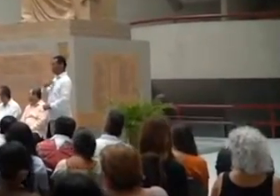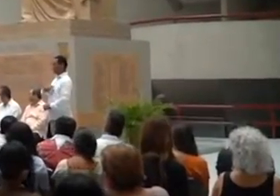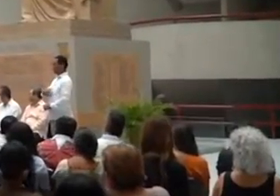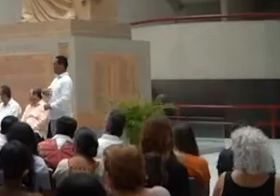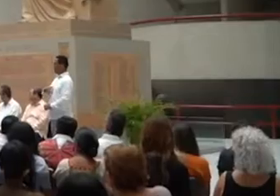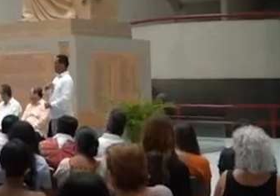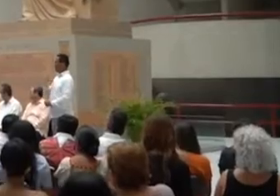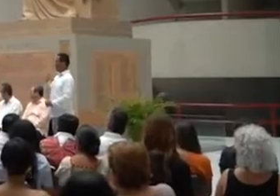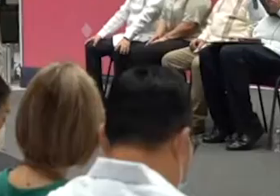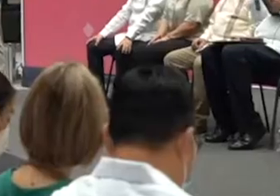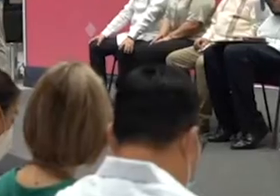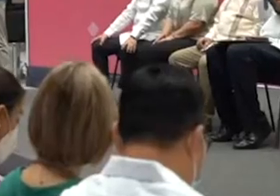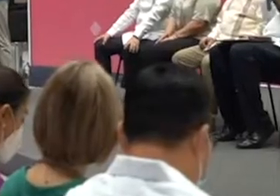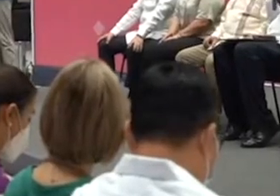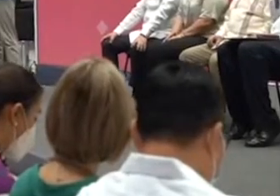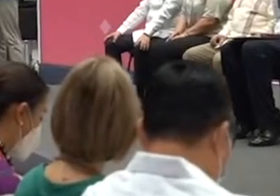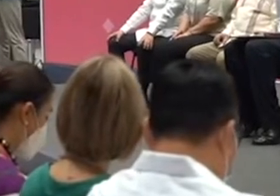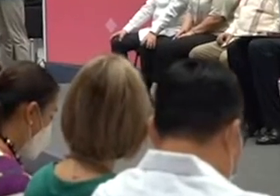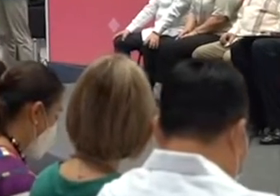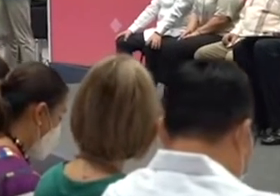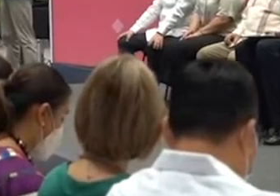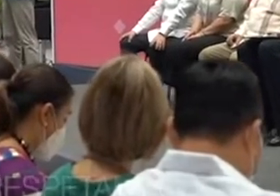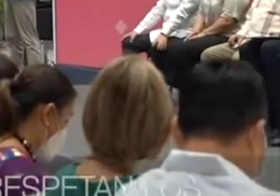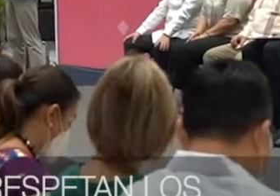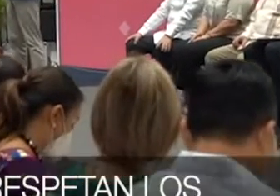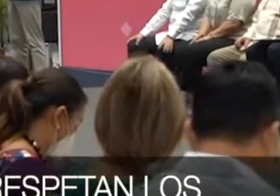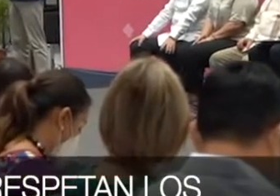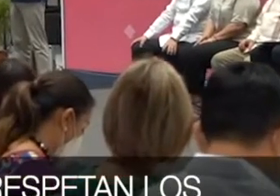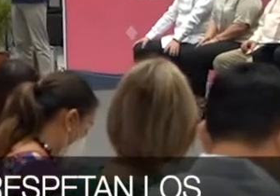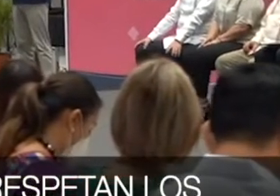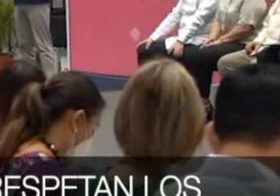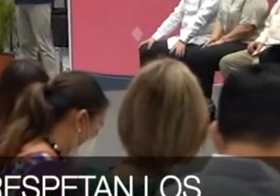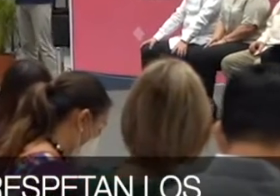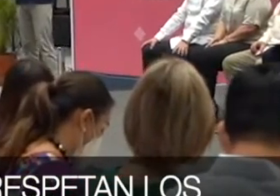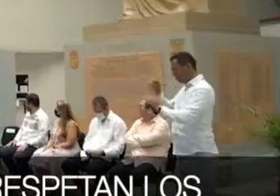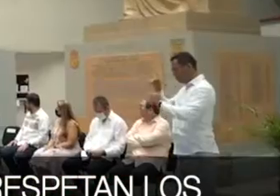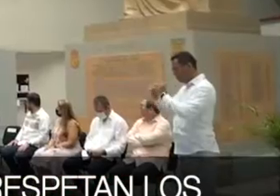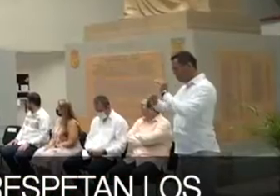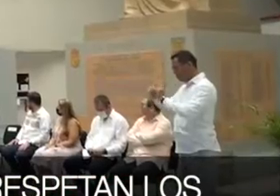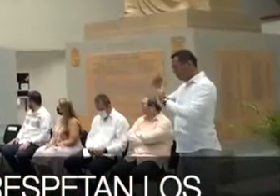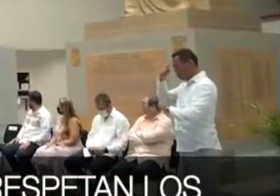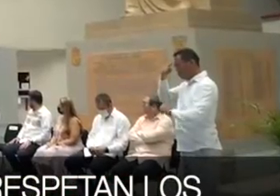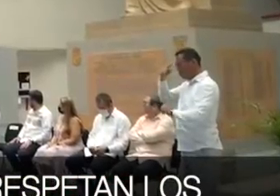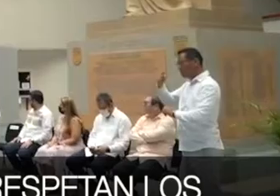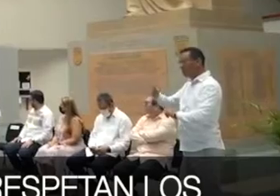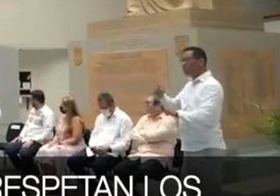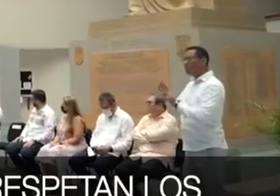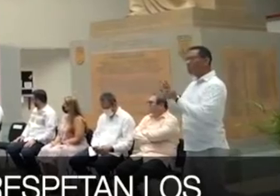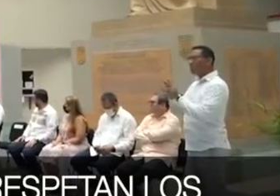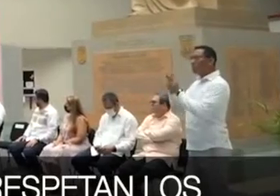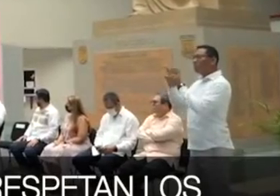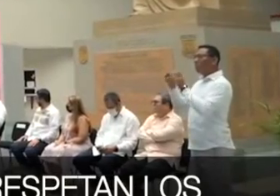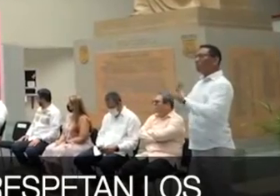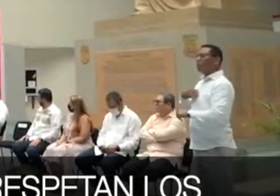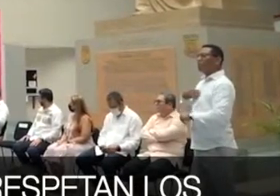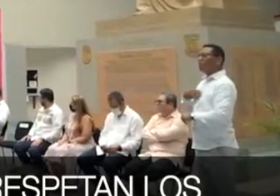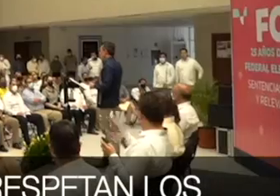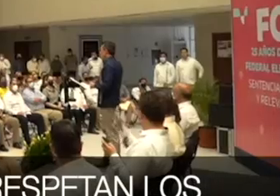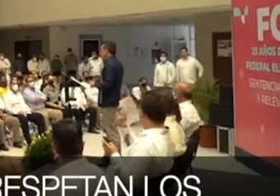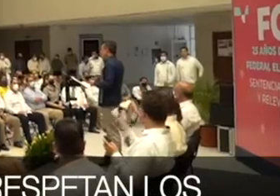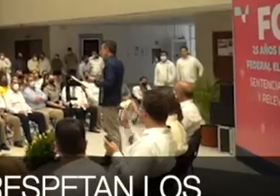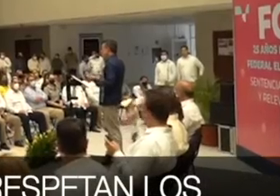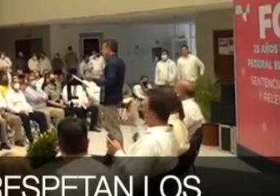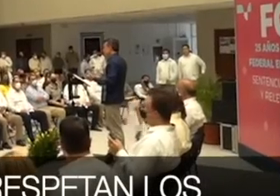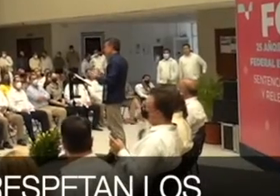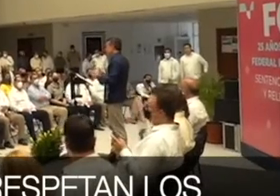Rutilio Escandón Cadena, se inauguró el foro 25 años de jurisdicción federal electoral indígena. El gobernador destacó que es